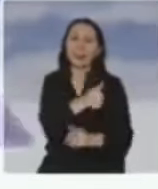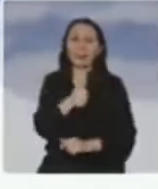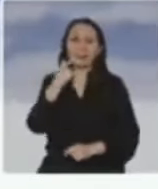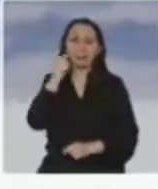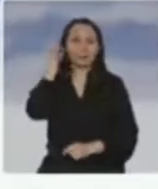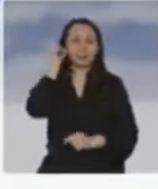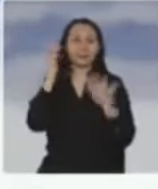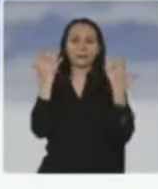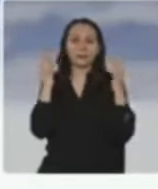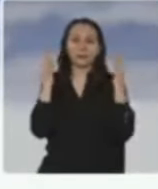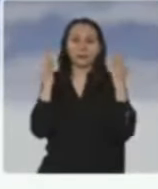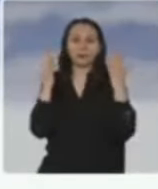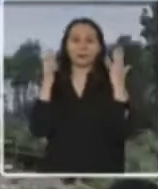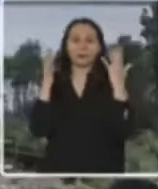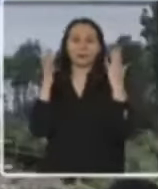a